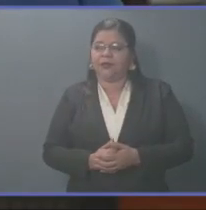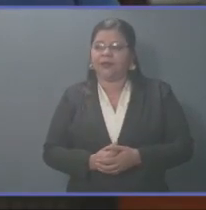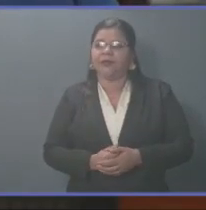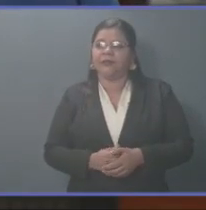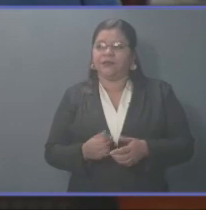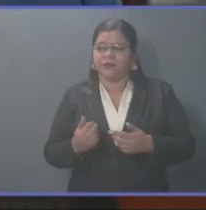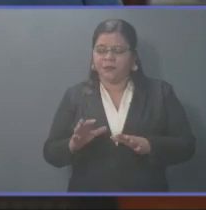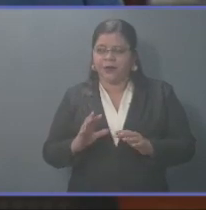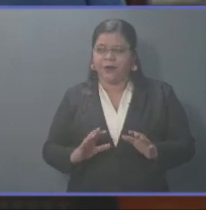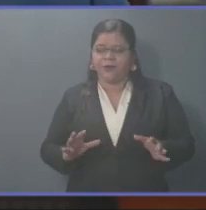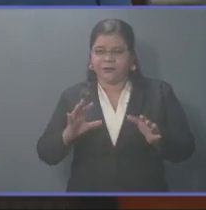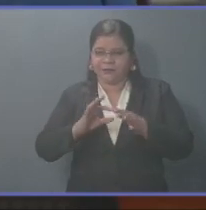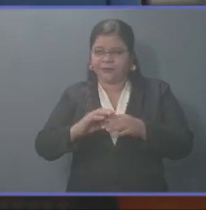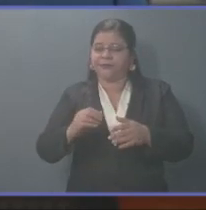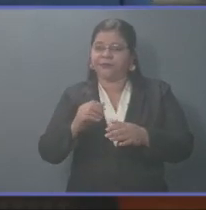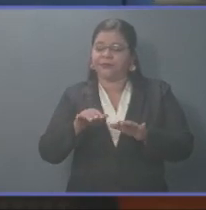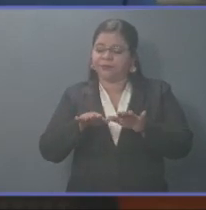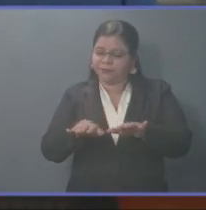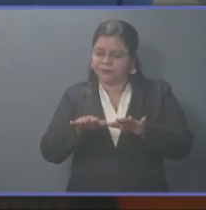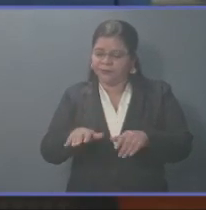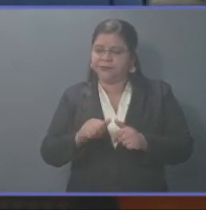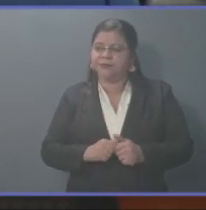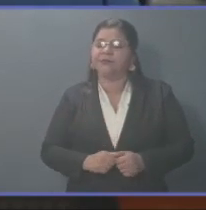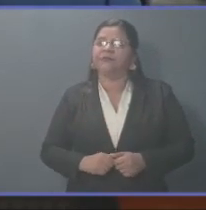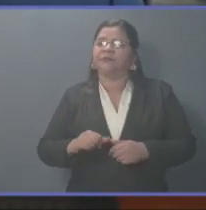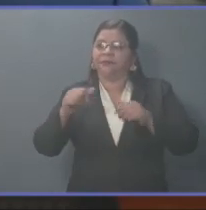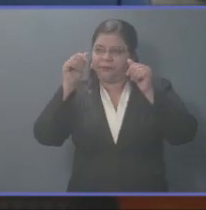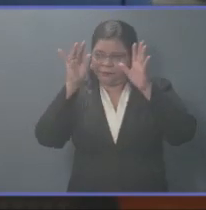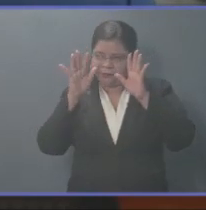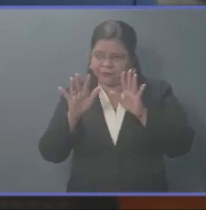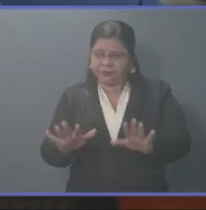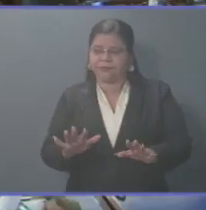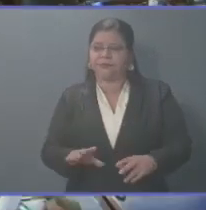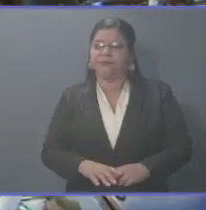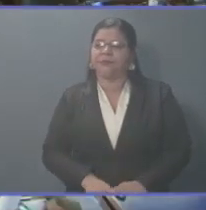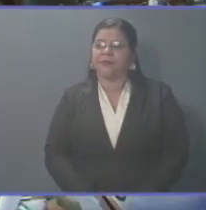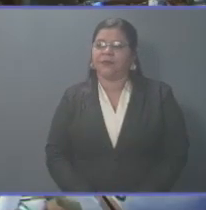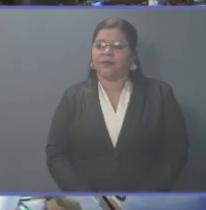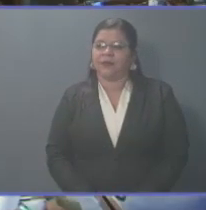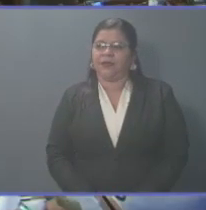nuestros adultos mayores. Muchísimas gracias, presidente. Bendiciones para todos. Tiene el uso de la palabra.